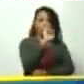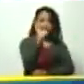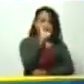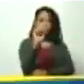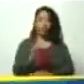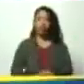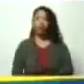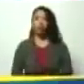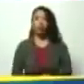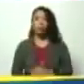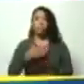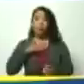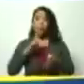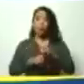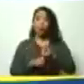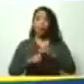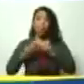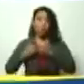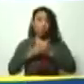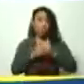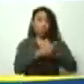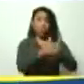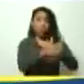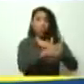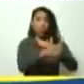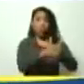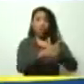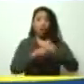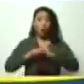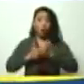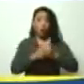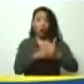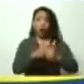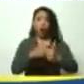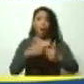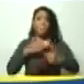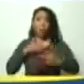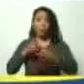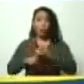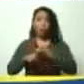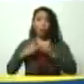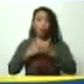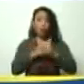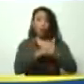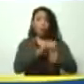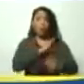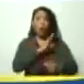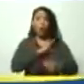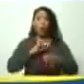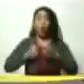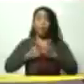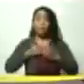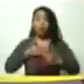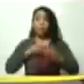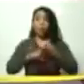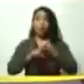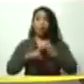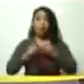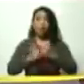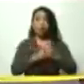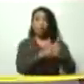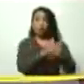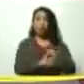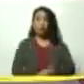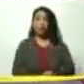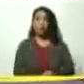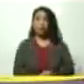Cilia le perseguían a los Jorge le perseguían a Cilia los clientes de Cilia Tarek